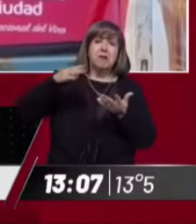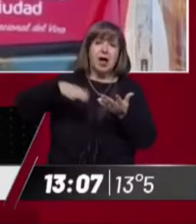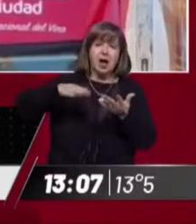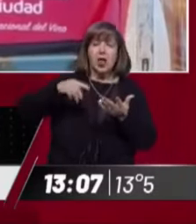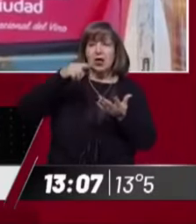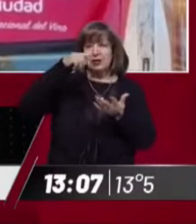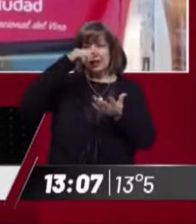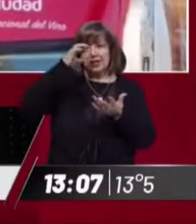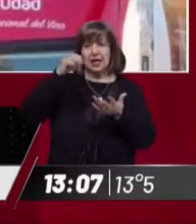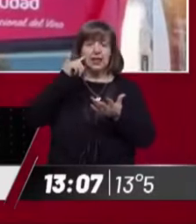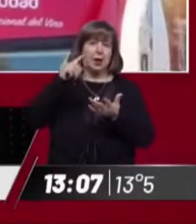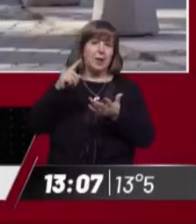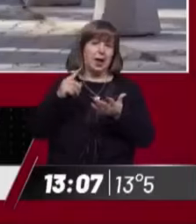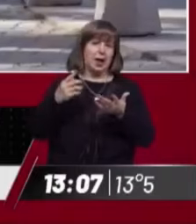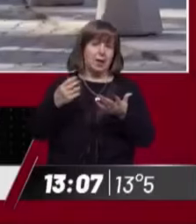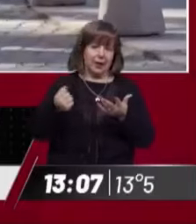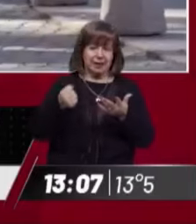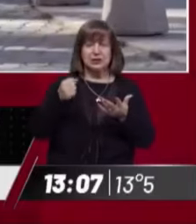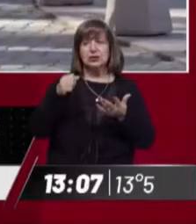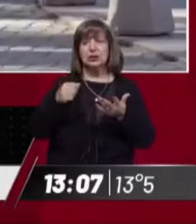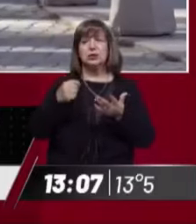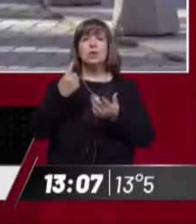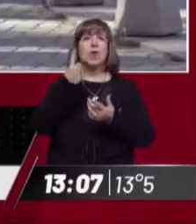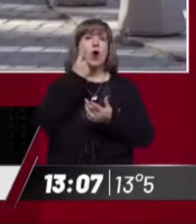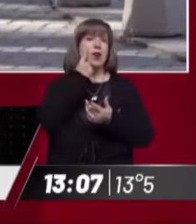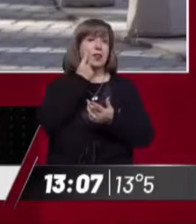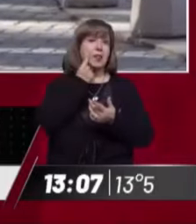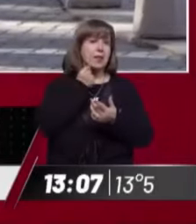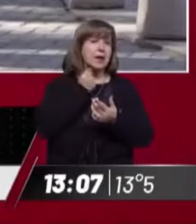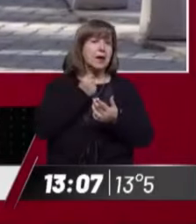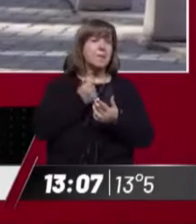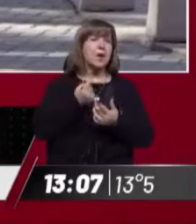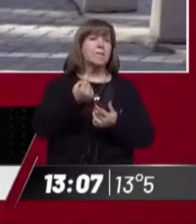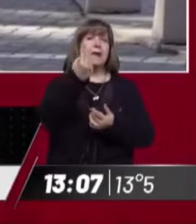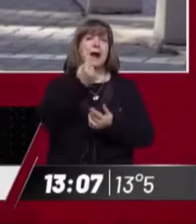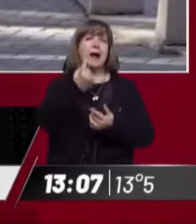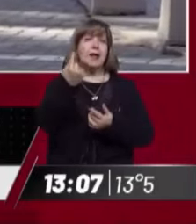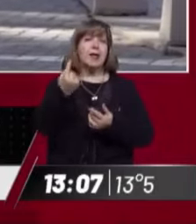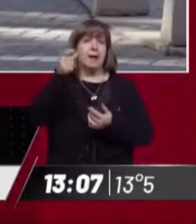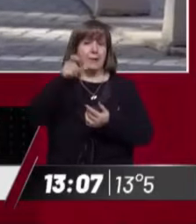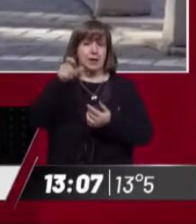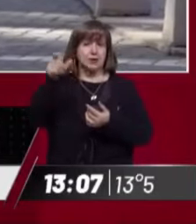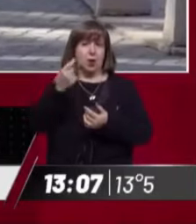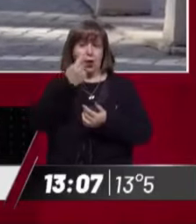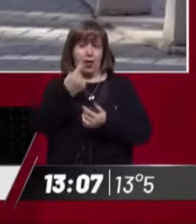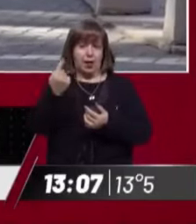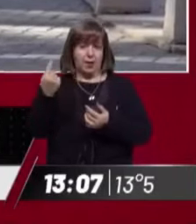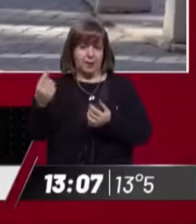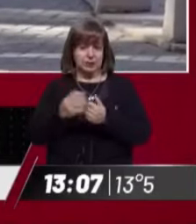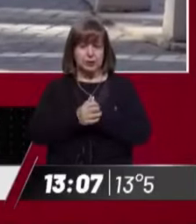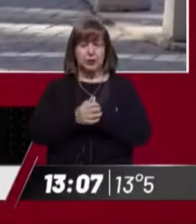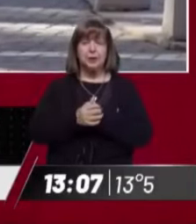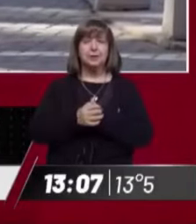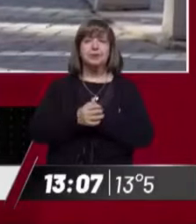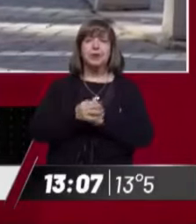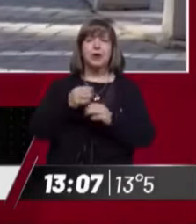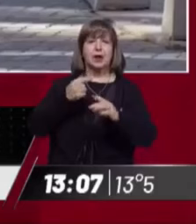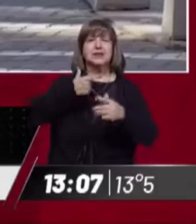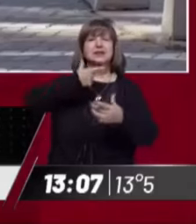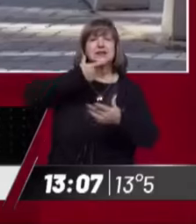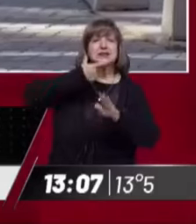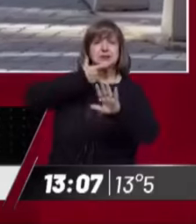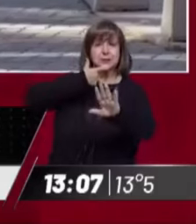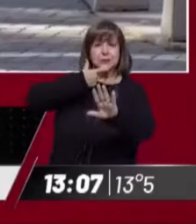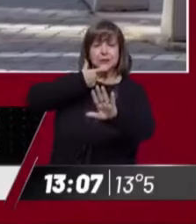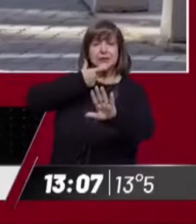por persona. O sea, digamos, esos son más o menos los extremos. Marisol, un gusto, encantado, que estén bien. Cortito, antes